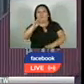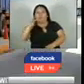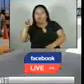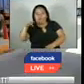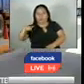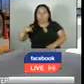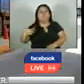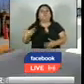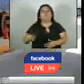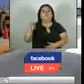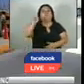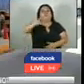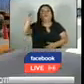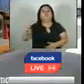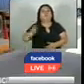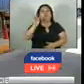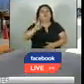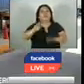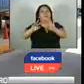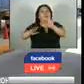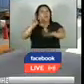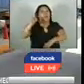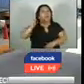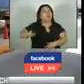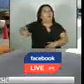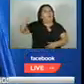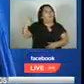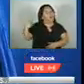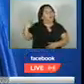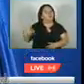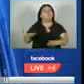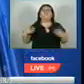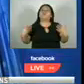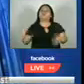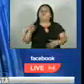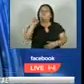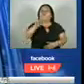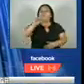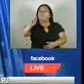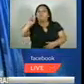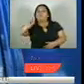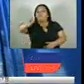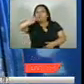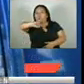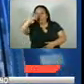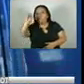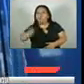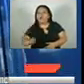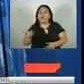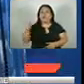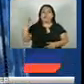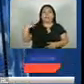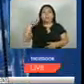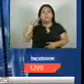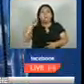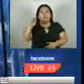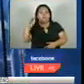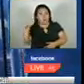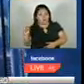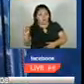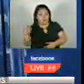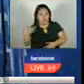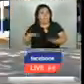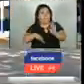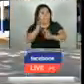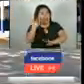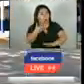un 48% más que el año anterior y hasta un 112% más que en 2020. Y el aumento de los